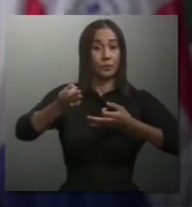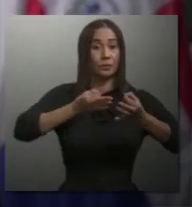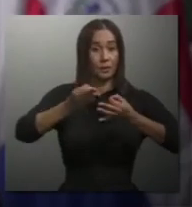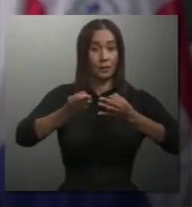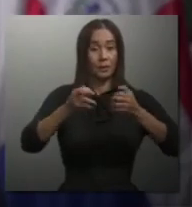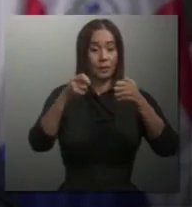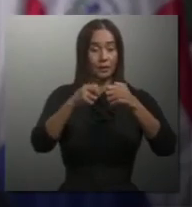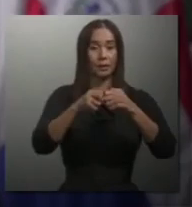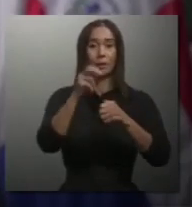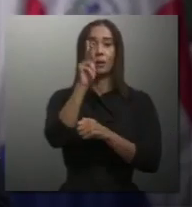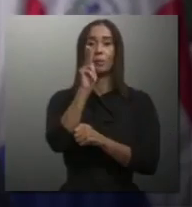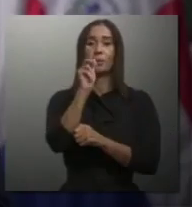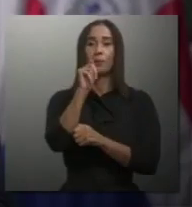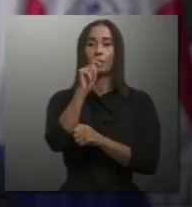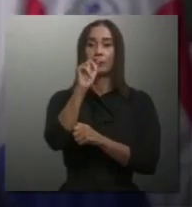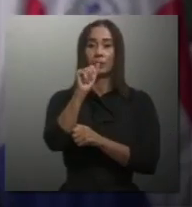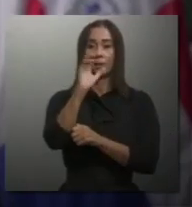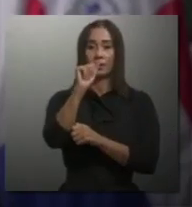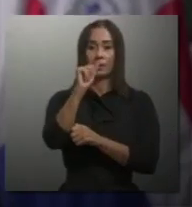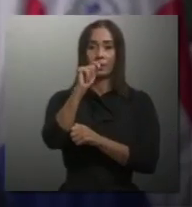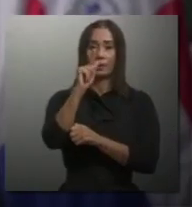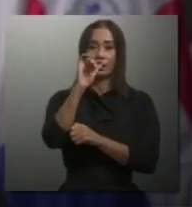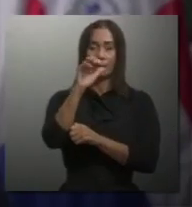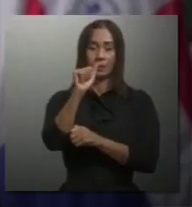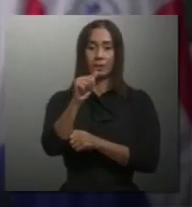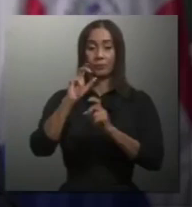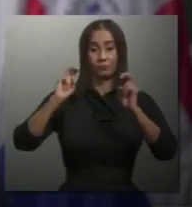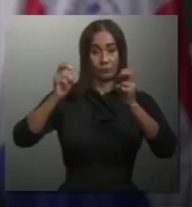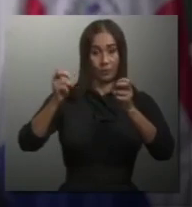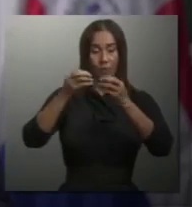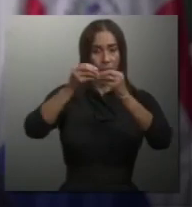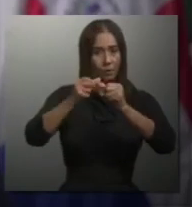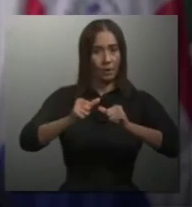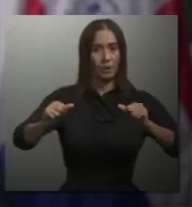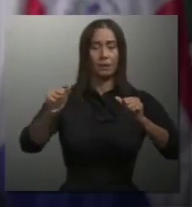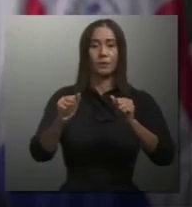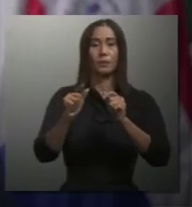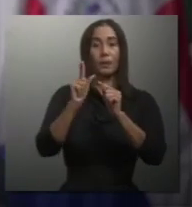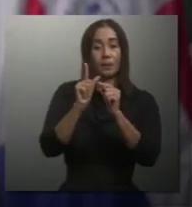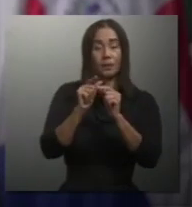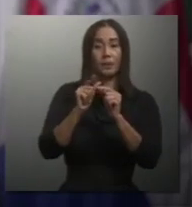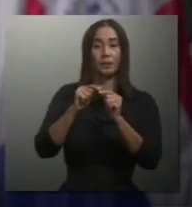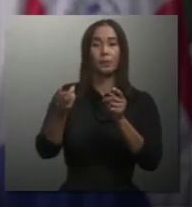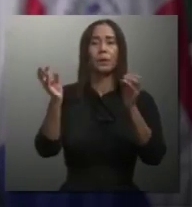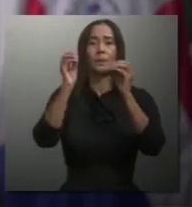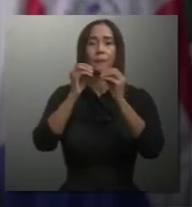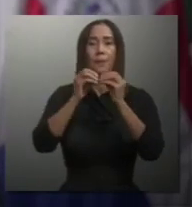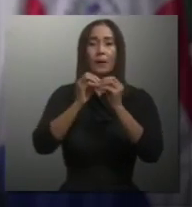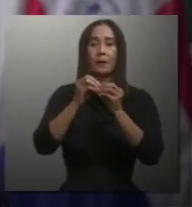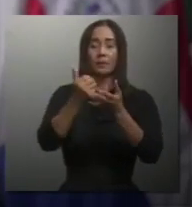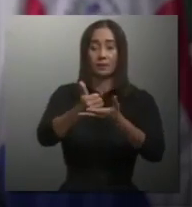Dominicana como en las otras naciones, por lo que hizo un llamado a la población de mantenerse alerta ante este conflicto.